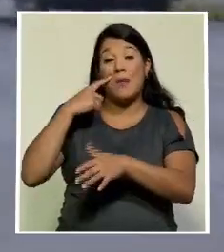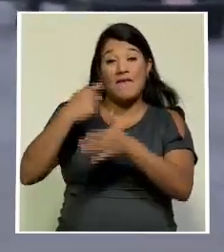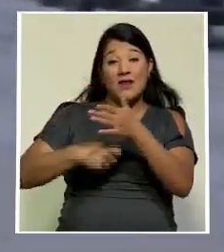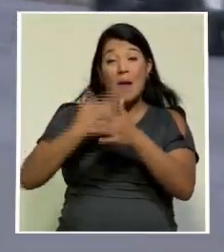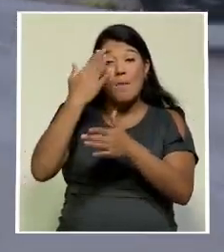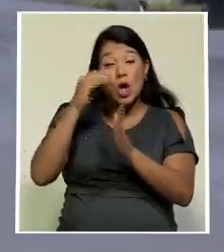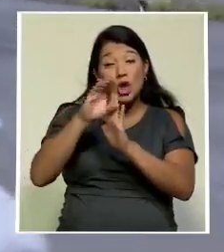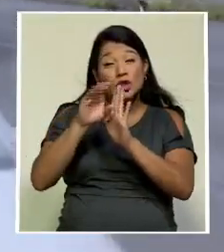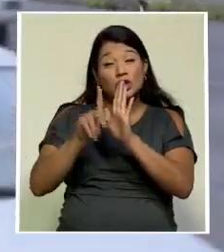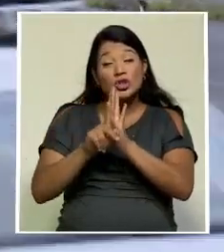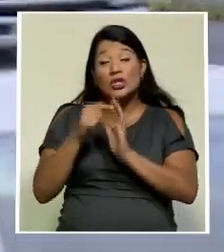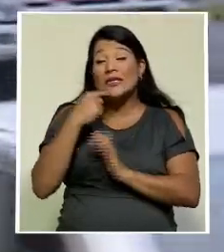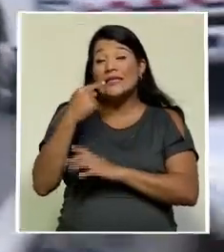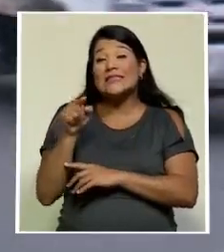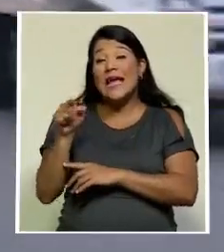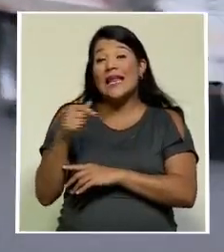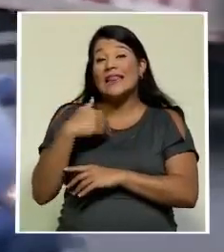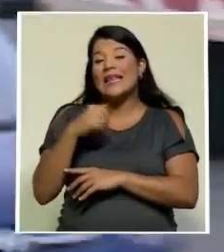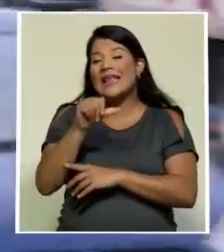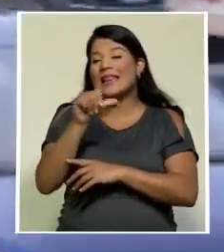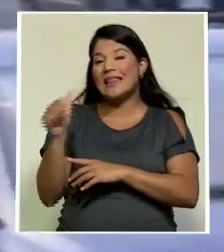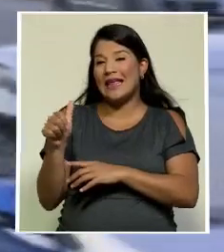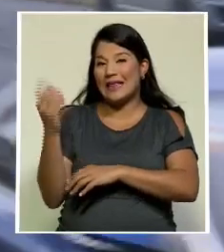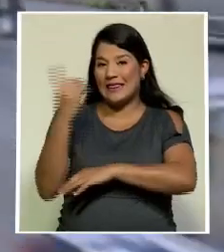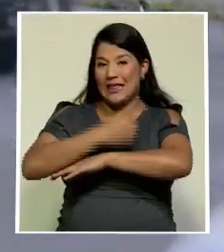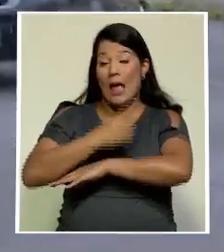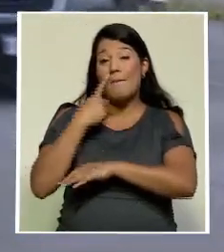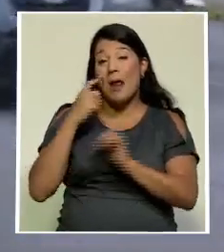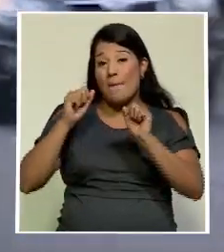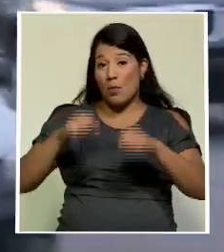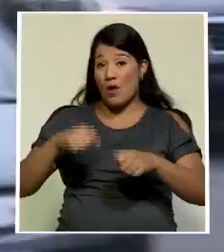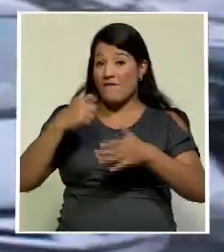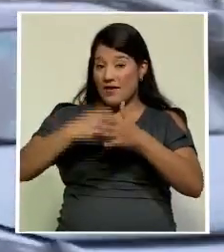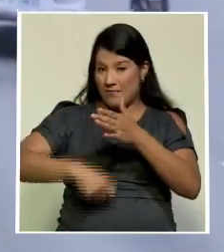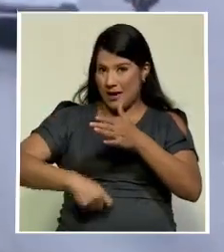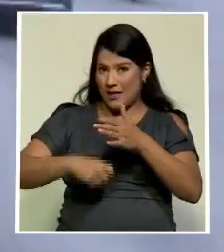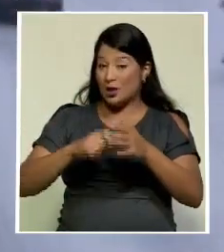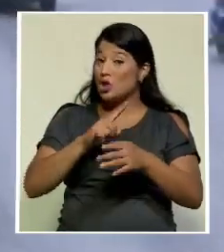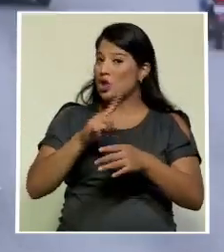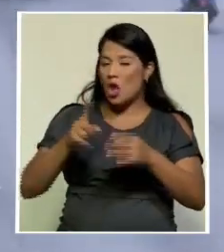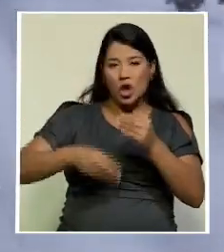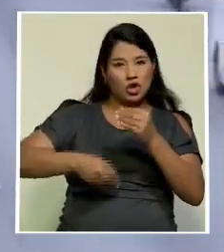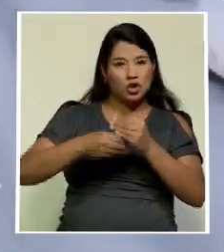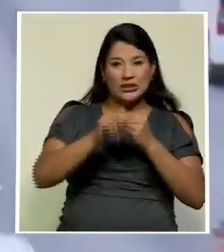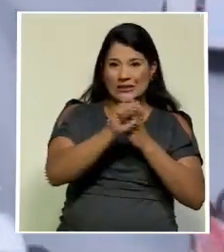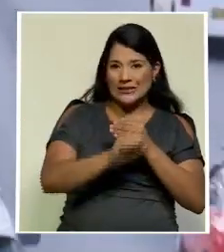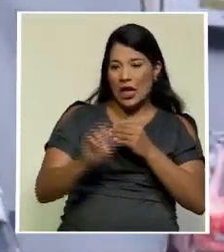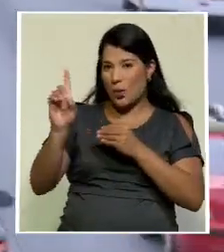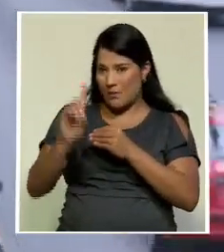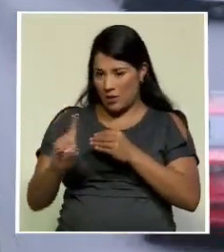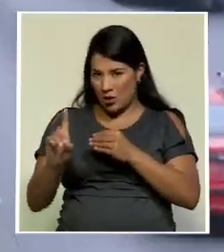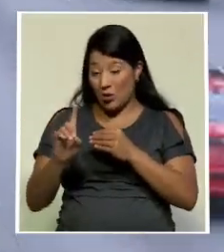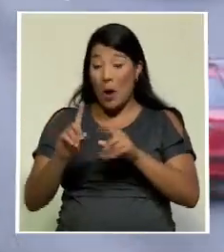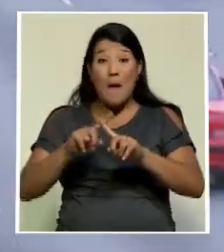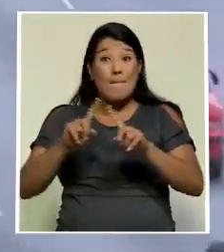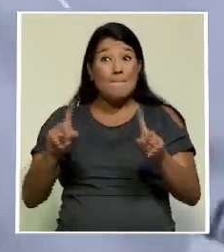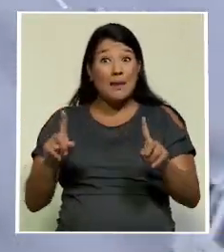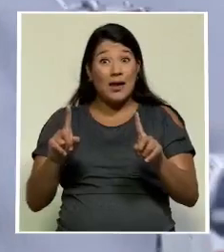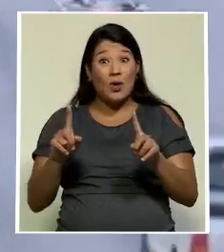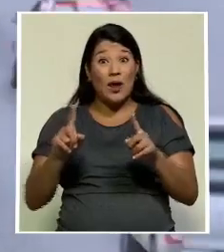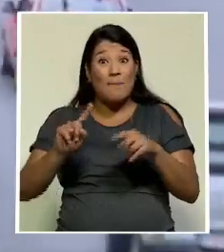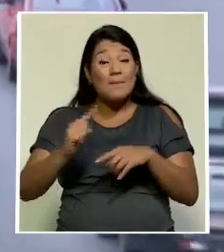que hay 10 días hábiles para proceder con el veto. Sin embargo, el cobro del marchamo está a tan solo 6 días de ser una